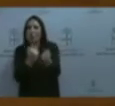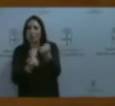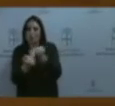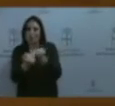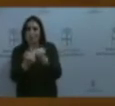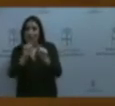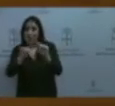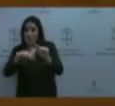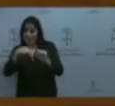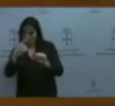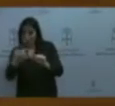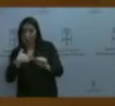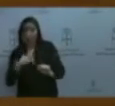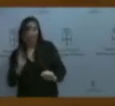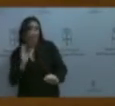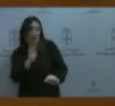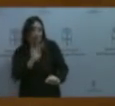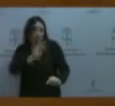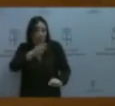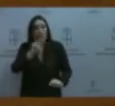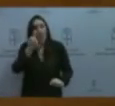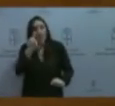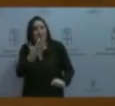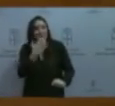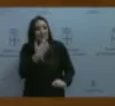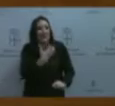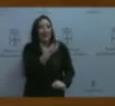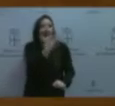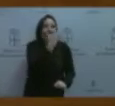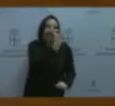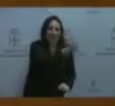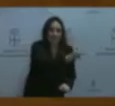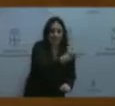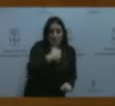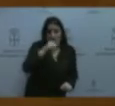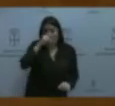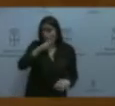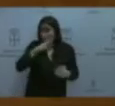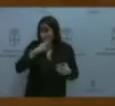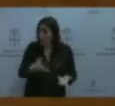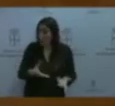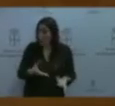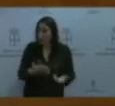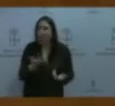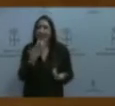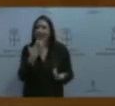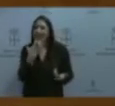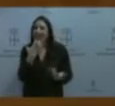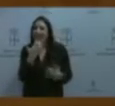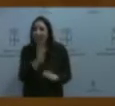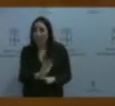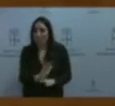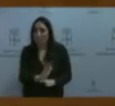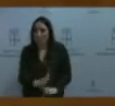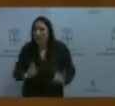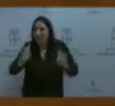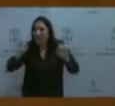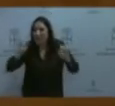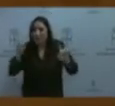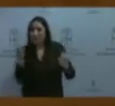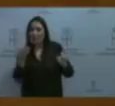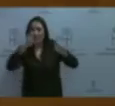que puse, para ver si entendía el porqué de la mi preocupación, y un ejemplo, un caso de los que habría que estudiar. Yo no